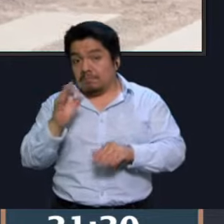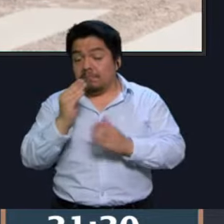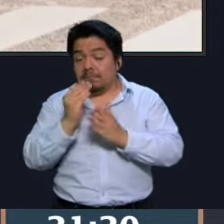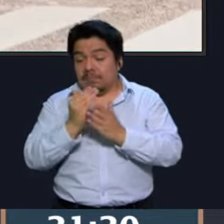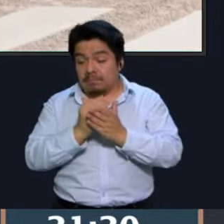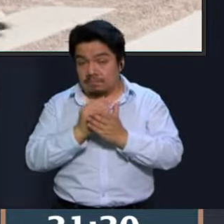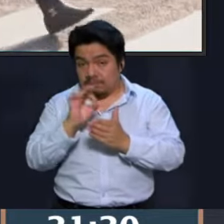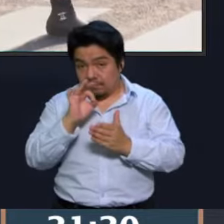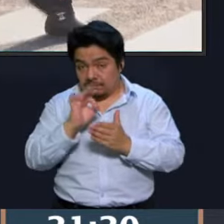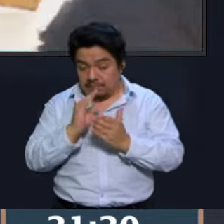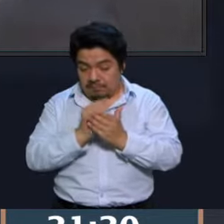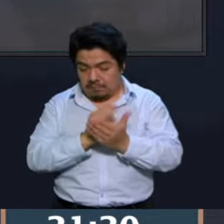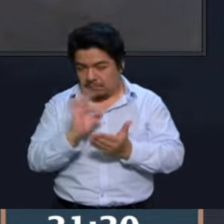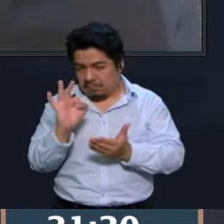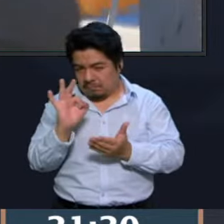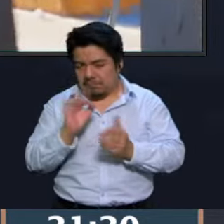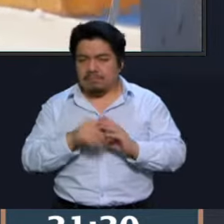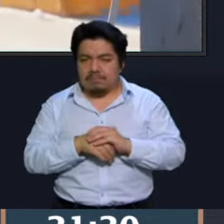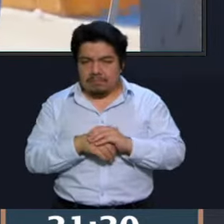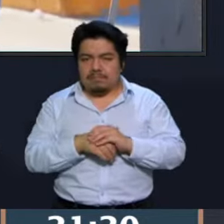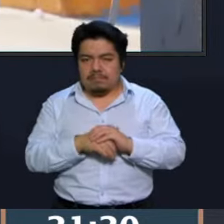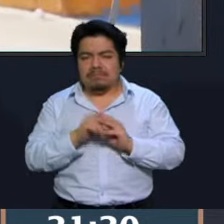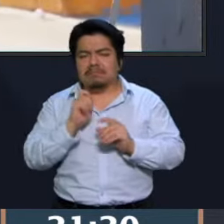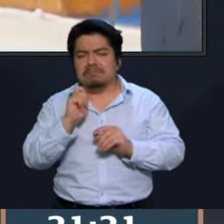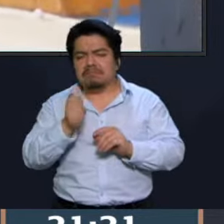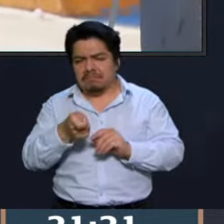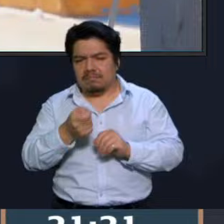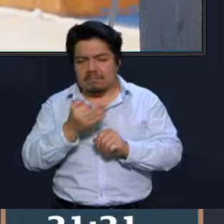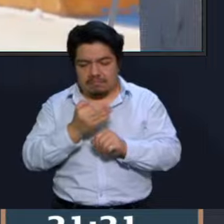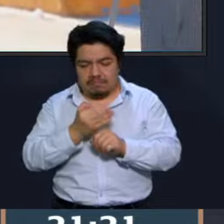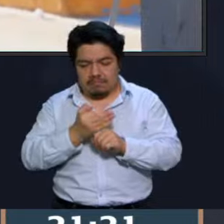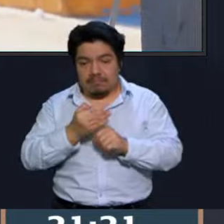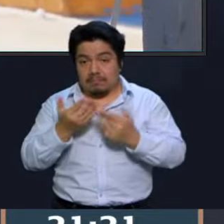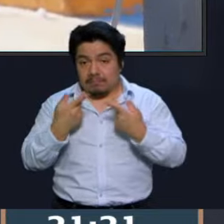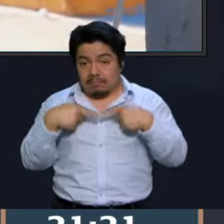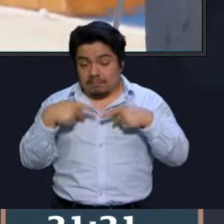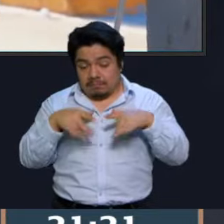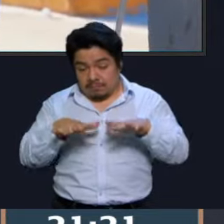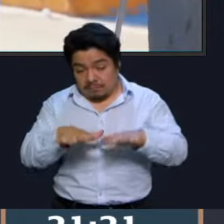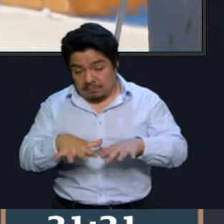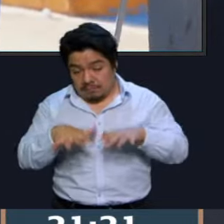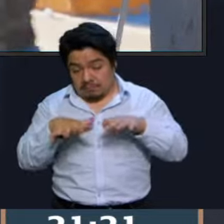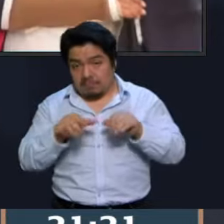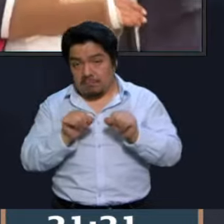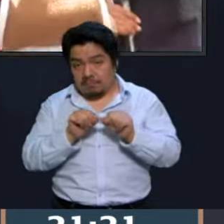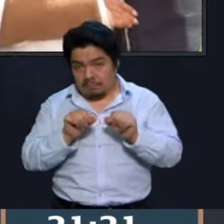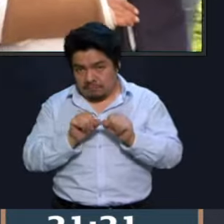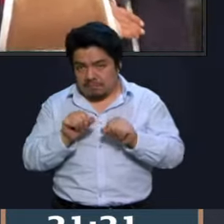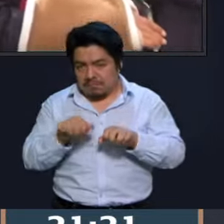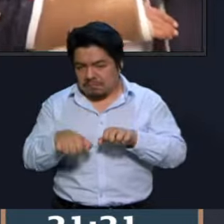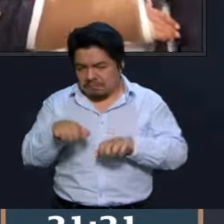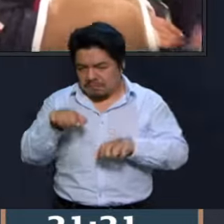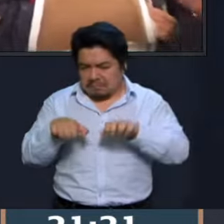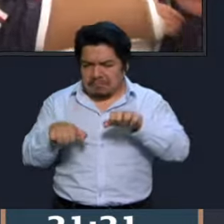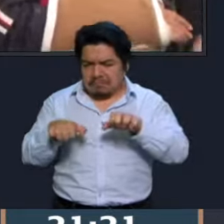porcentaje. Entonces, ¿qué quiere decir esto? Que estamos ante una sociedad con una edad promedio